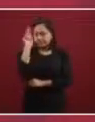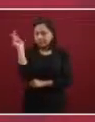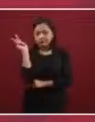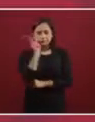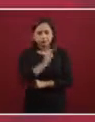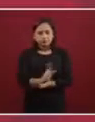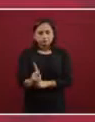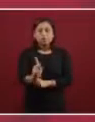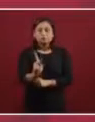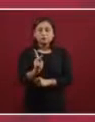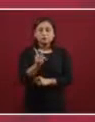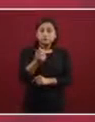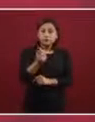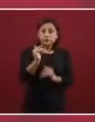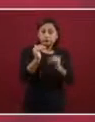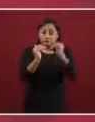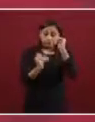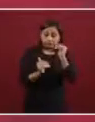económica y social.